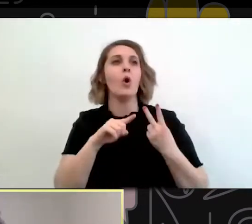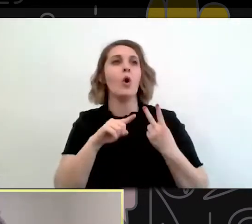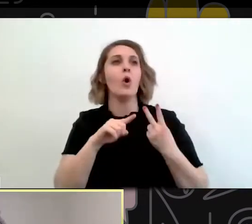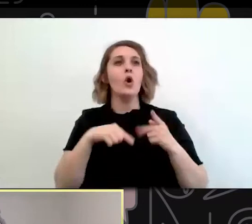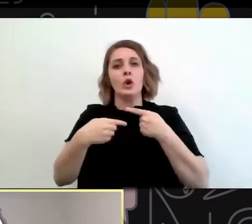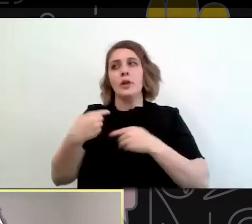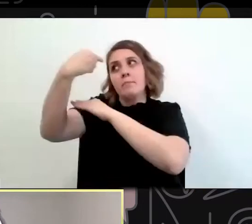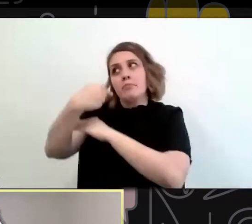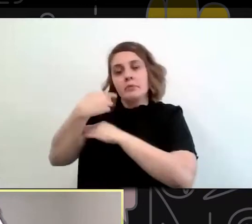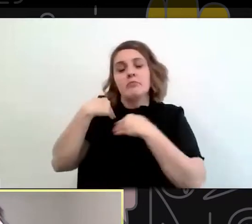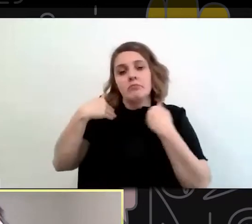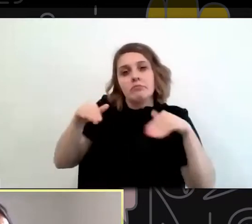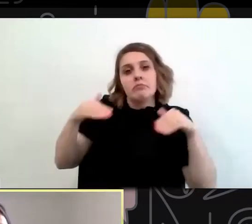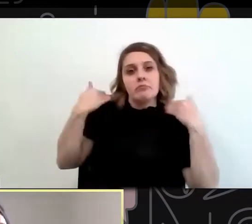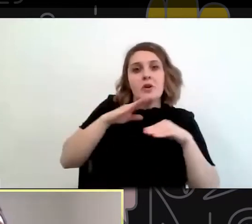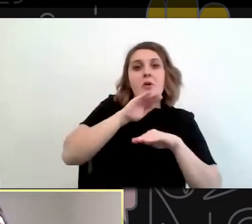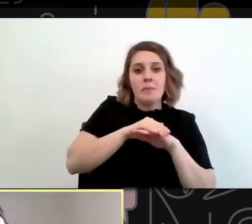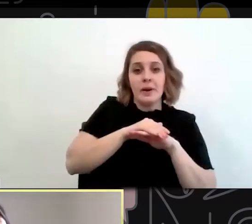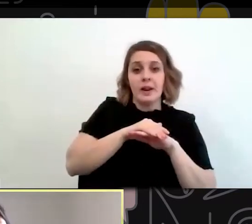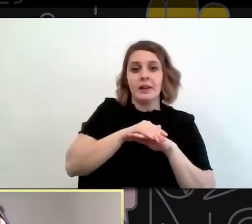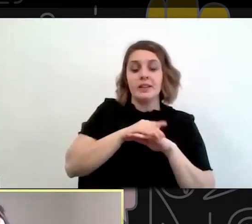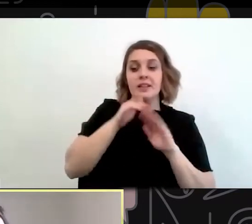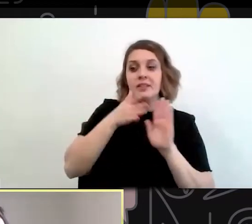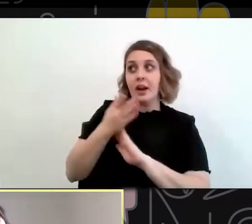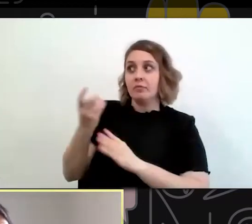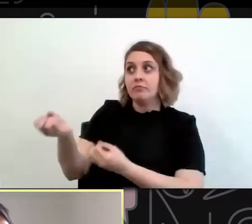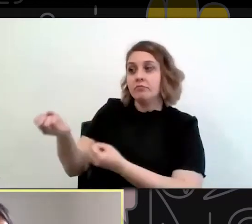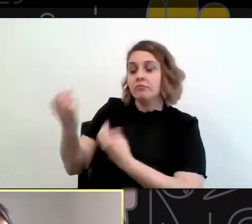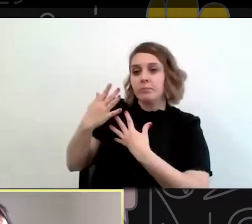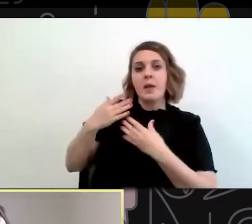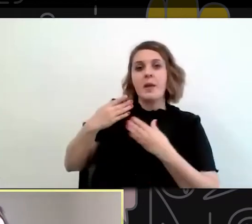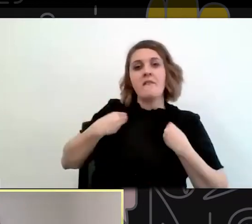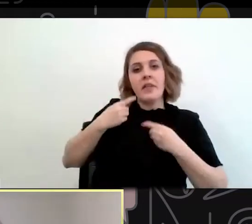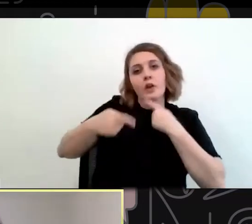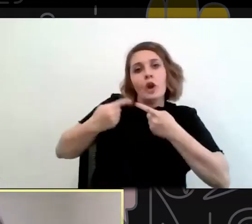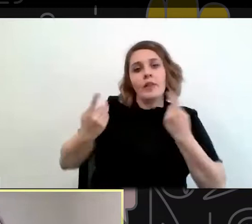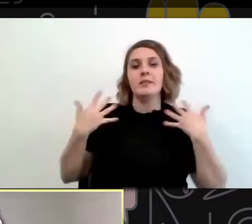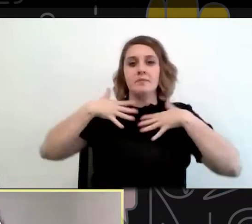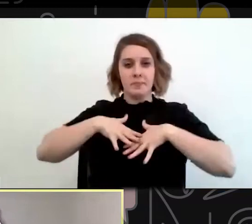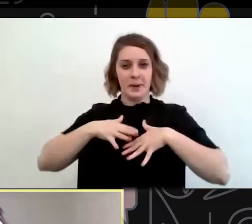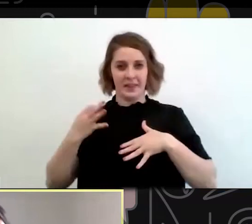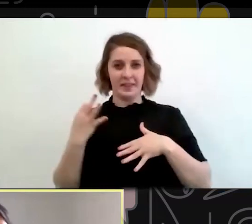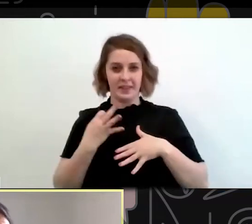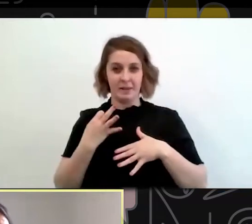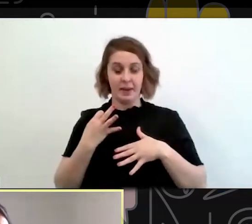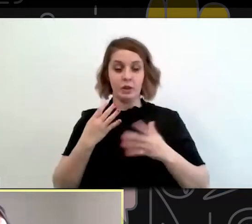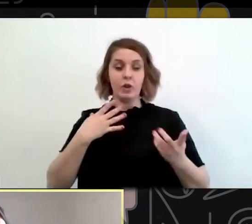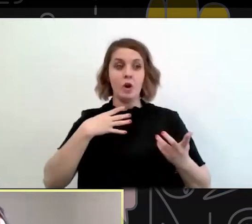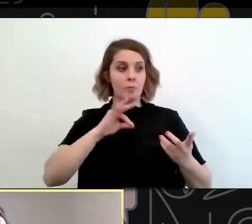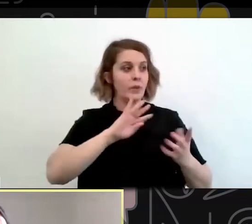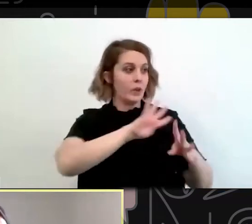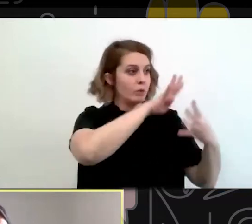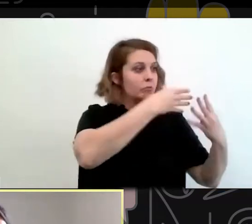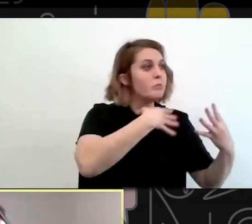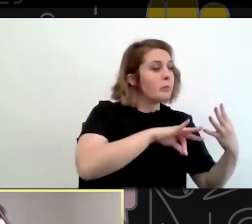manden. Tienes que incorporarlo a tu vida cotidiana. ¿Y cómo hacer eso? Pues puedes utilizar mucho Internet por tu parte,